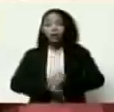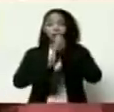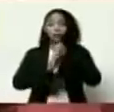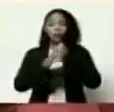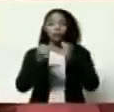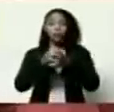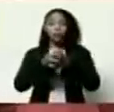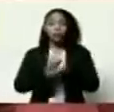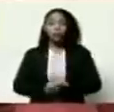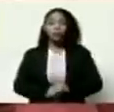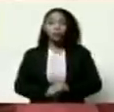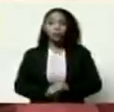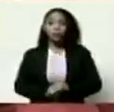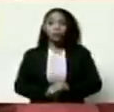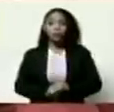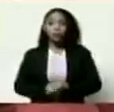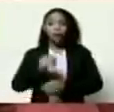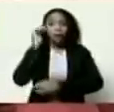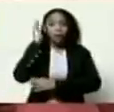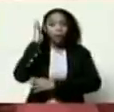delegadas al Congreso